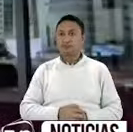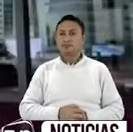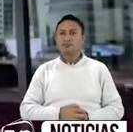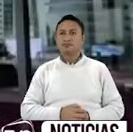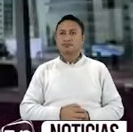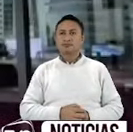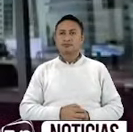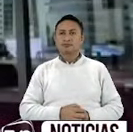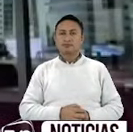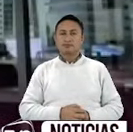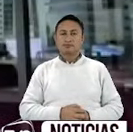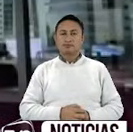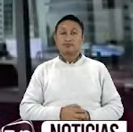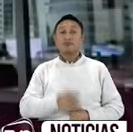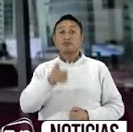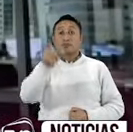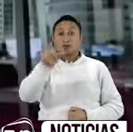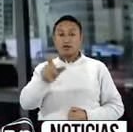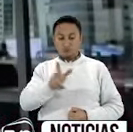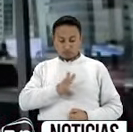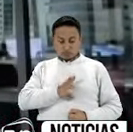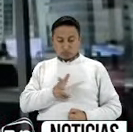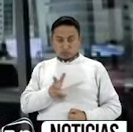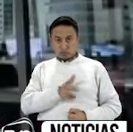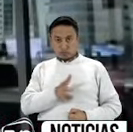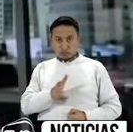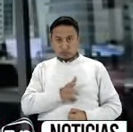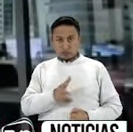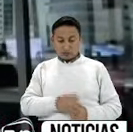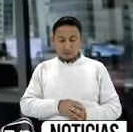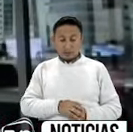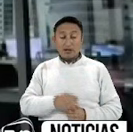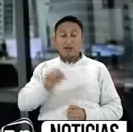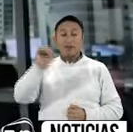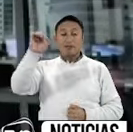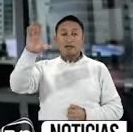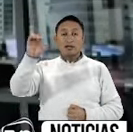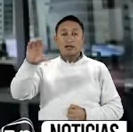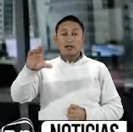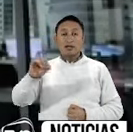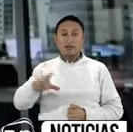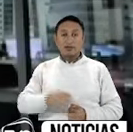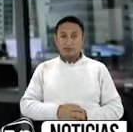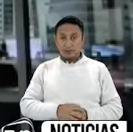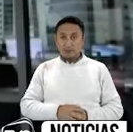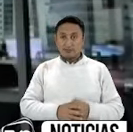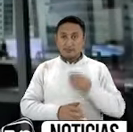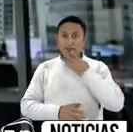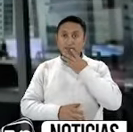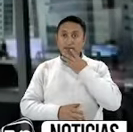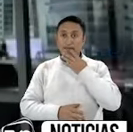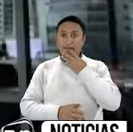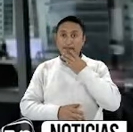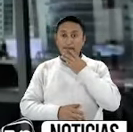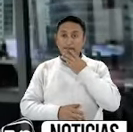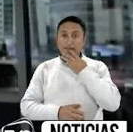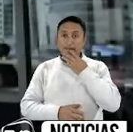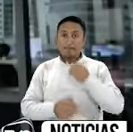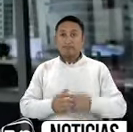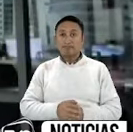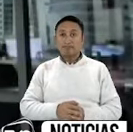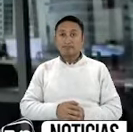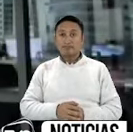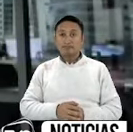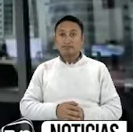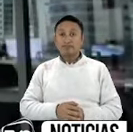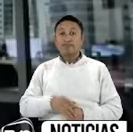El tema de las body cams, el sistema de semaforización en la ciudad y adicionalmente el sistema de cámaras y